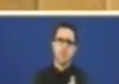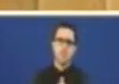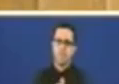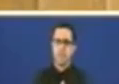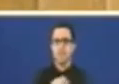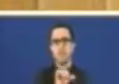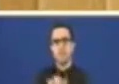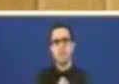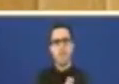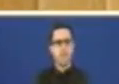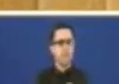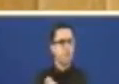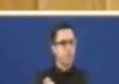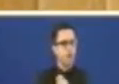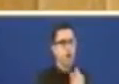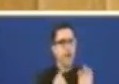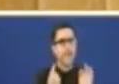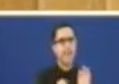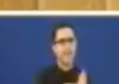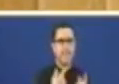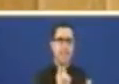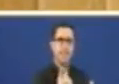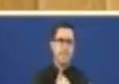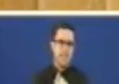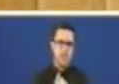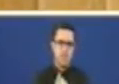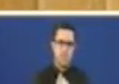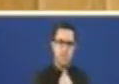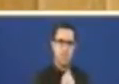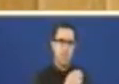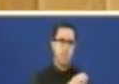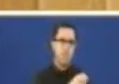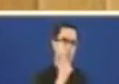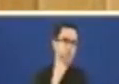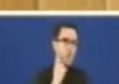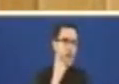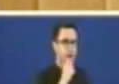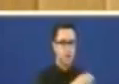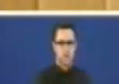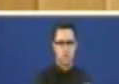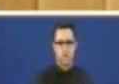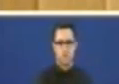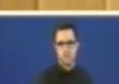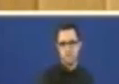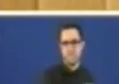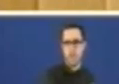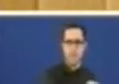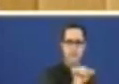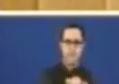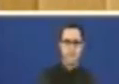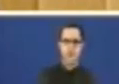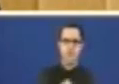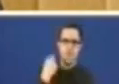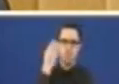devolución íntegra do diñeiro que os bancos lle escolleron de forma, eu penso, que